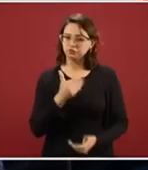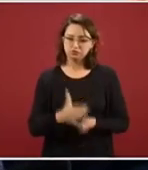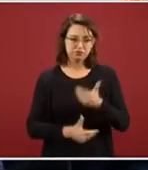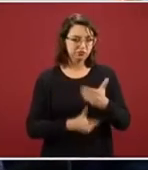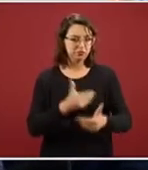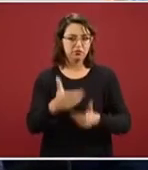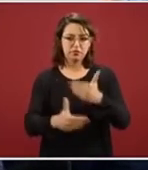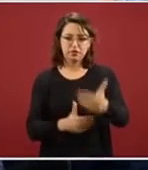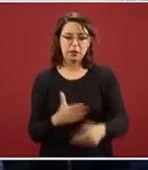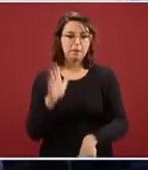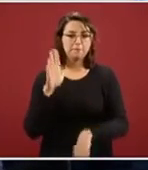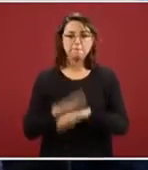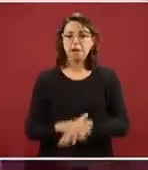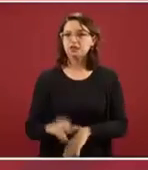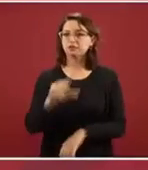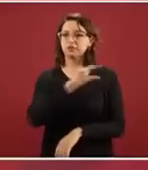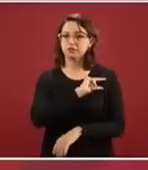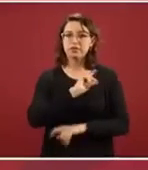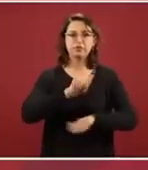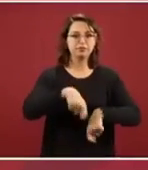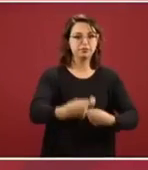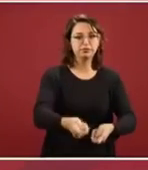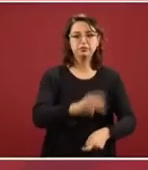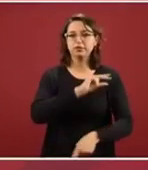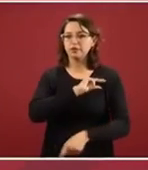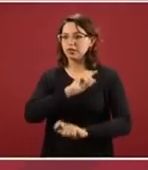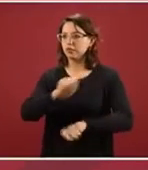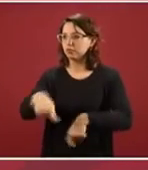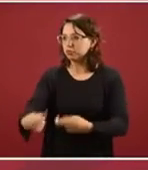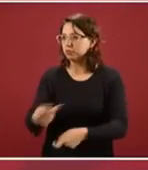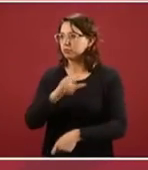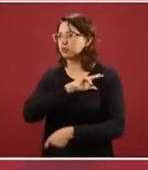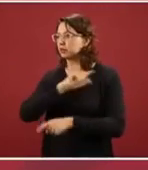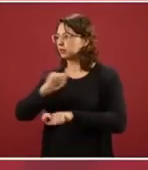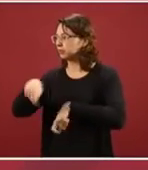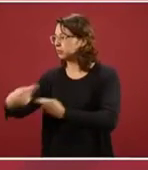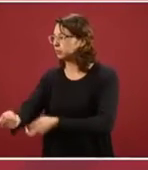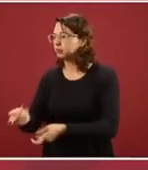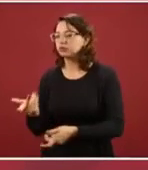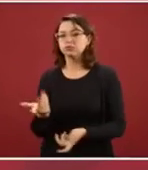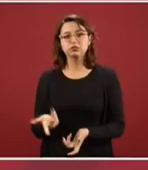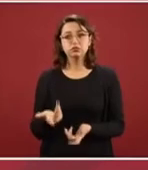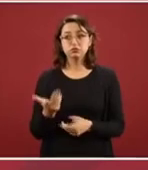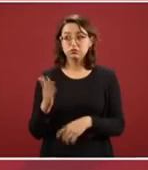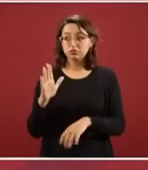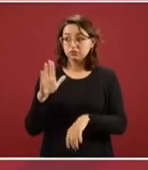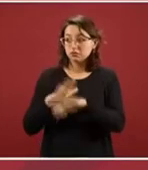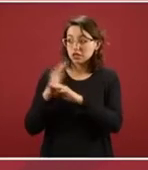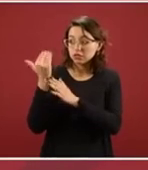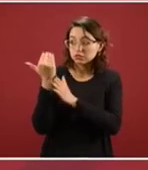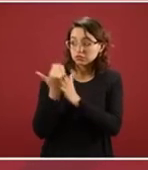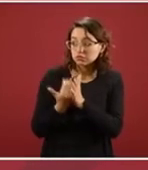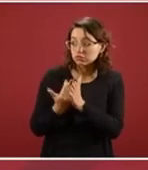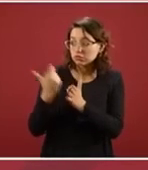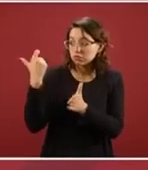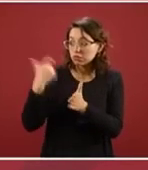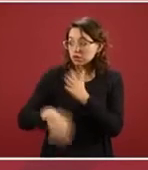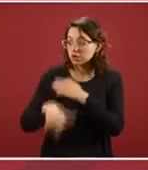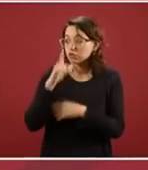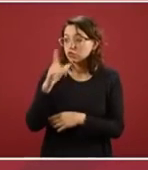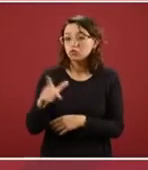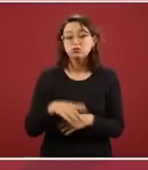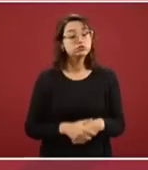la privatización, los precios de la energía eléctrica no bajaron, al